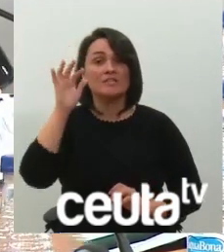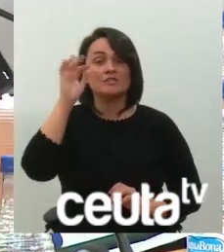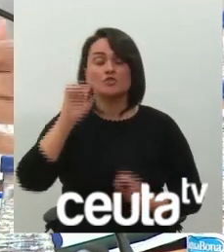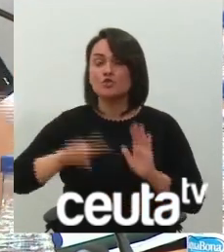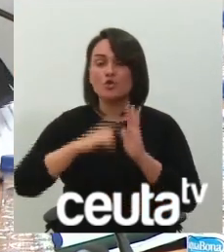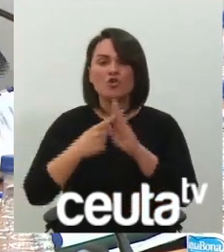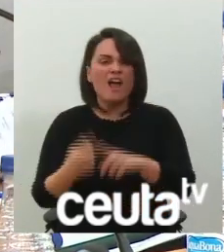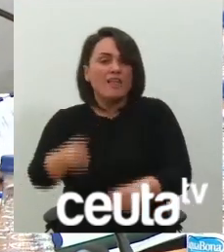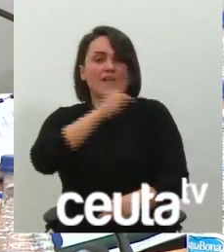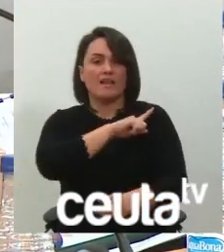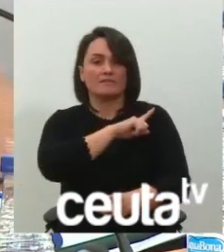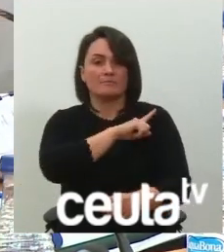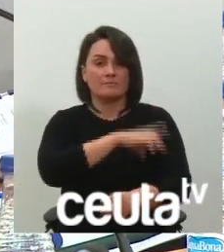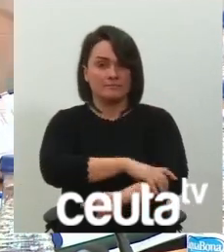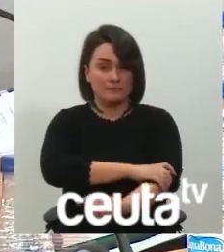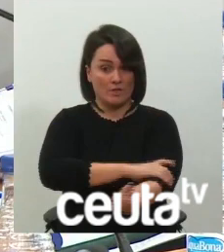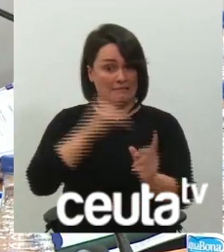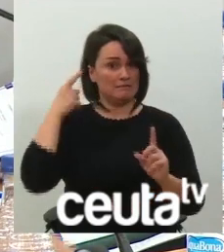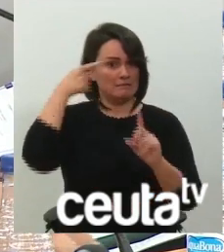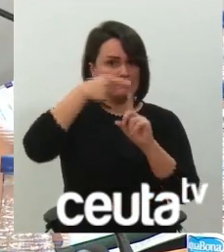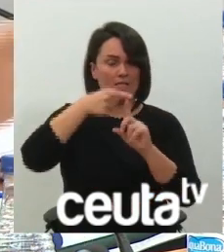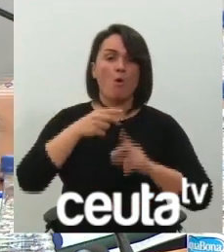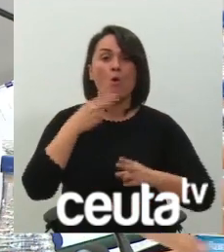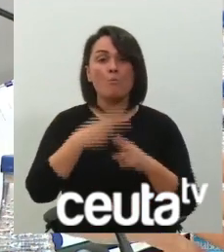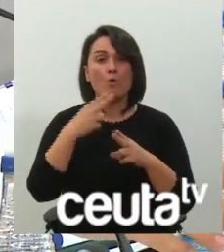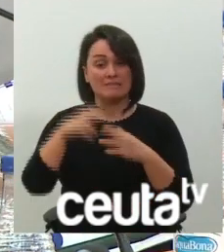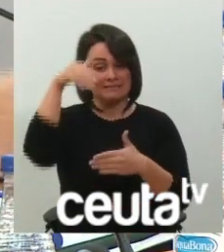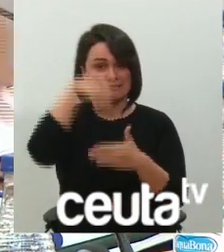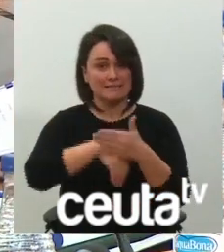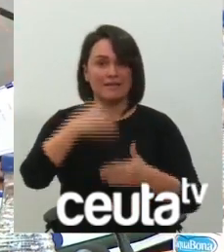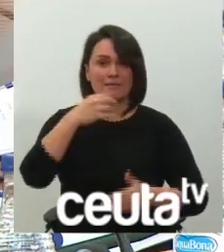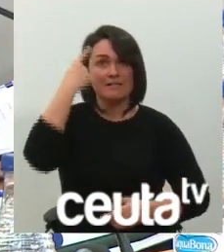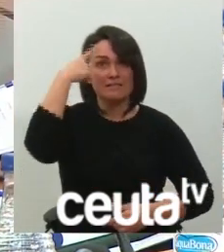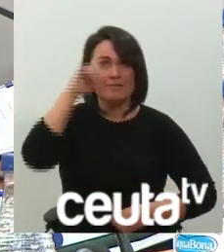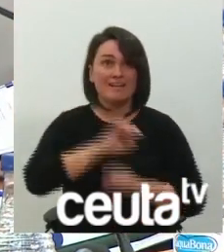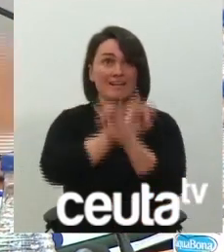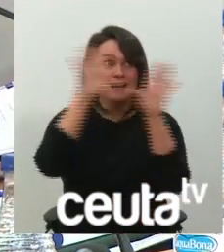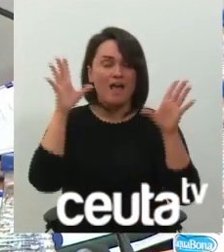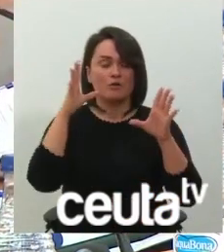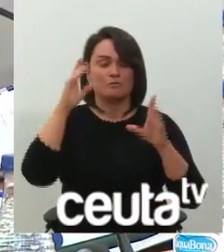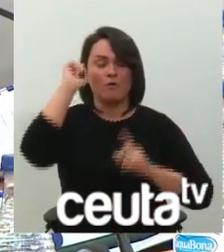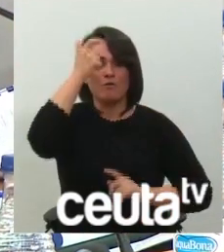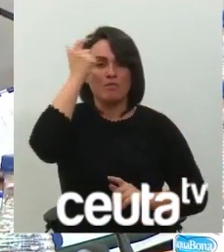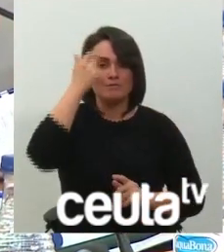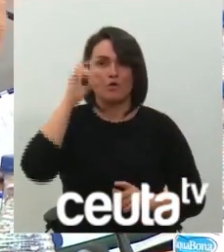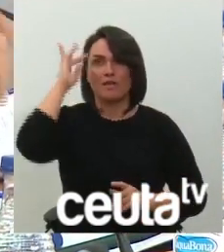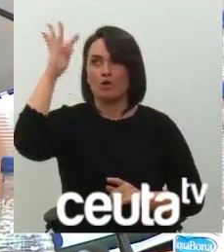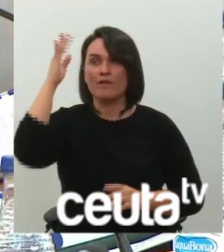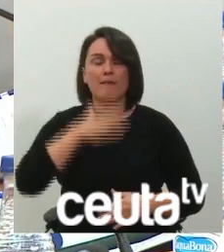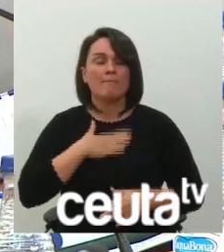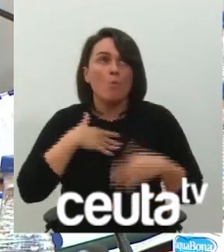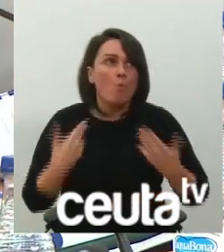que se habla es que para estar en política y que saben incluso que ideología tiene uno no sentarse ahí y decir toda la sarta de